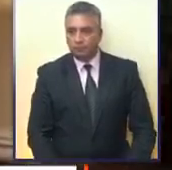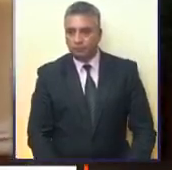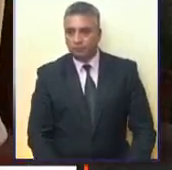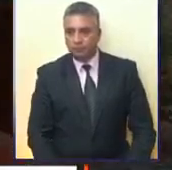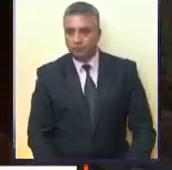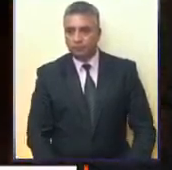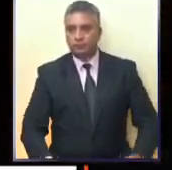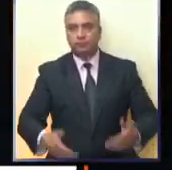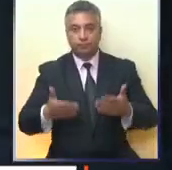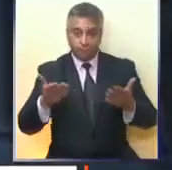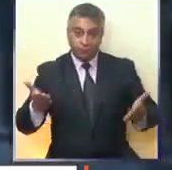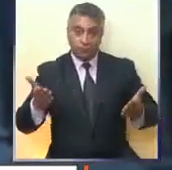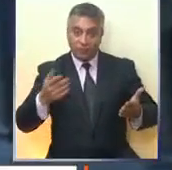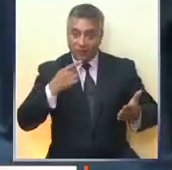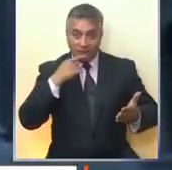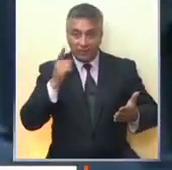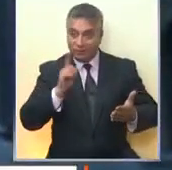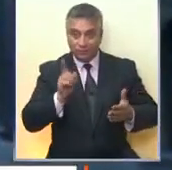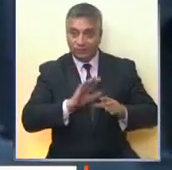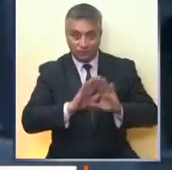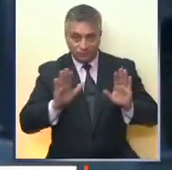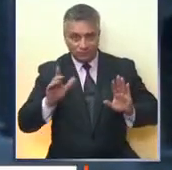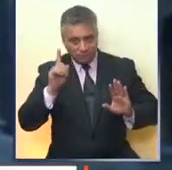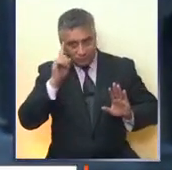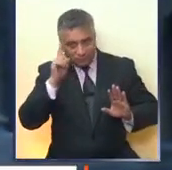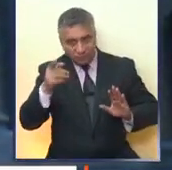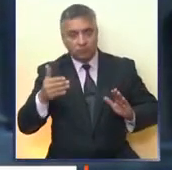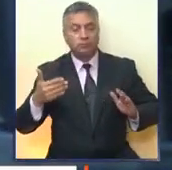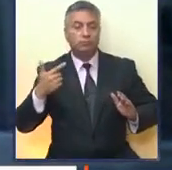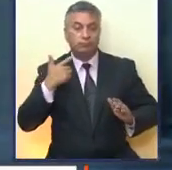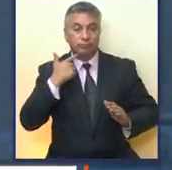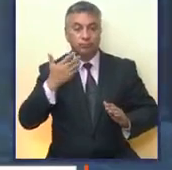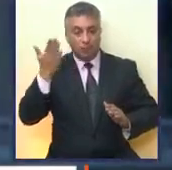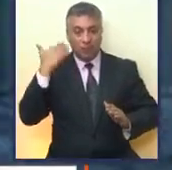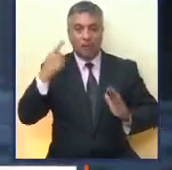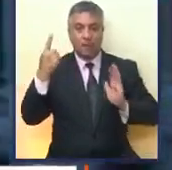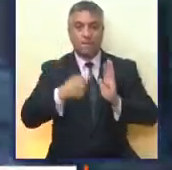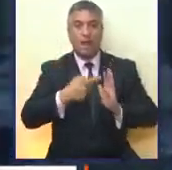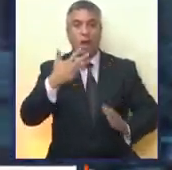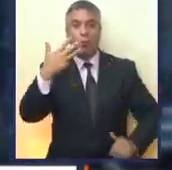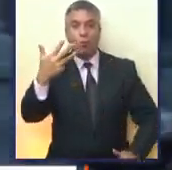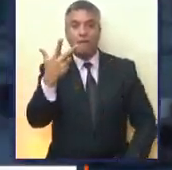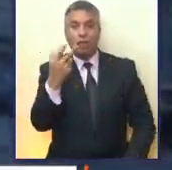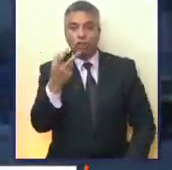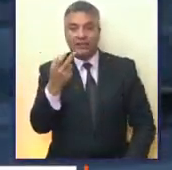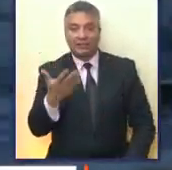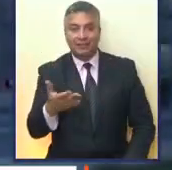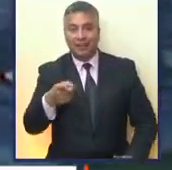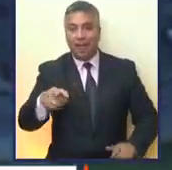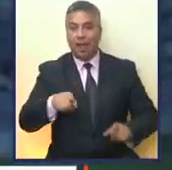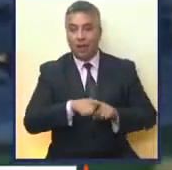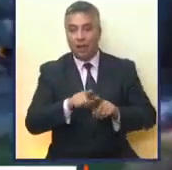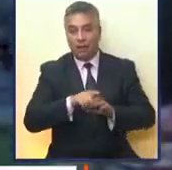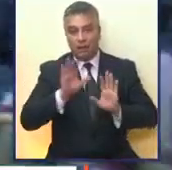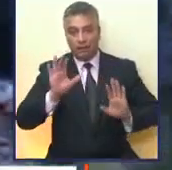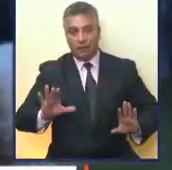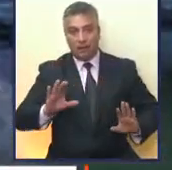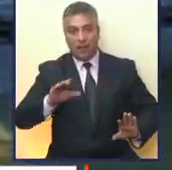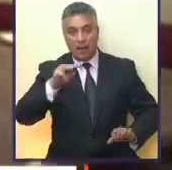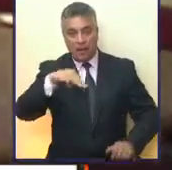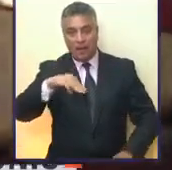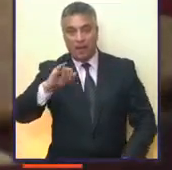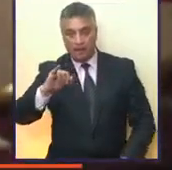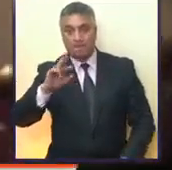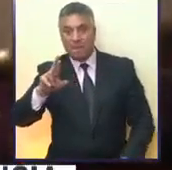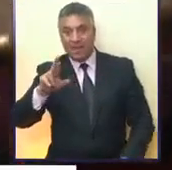Pero claro, ningún caso siquiera asimila lo ocurrido en 1980, cuando el movimiento de izquierda revolucionario robó desde el Museo